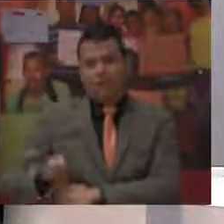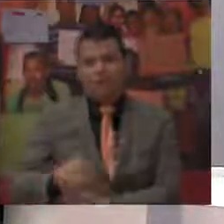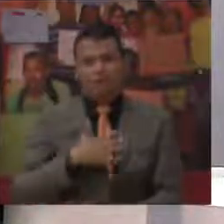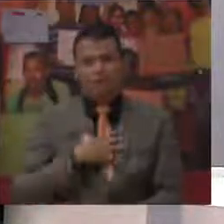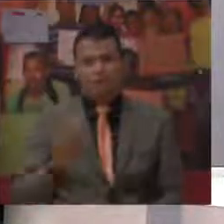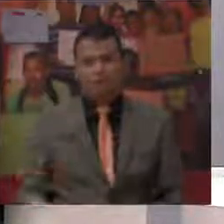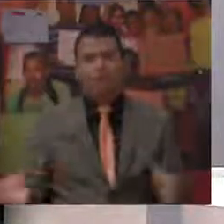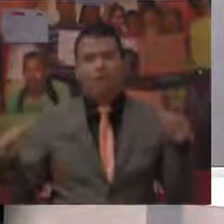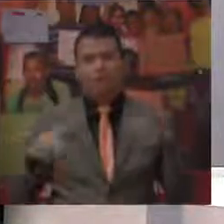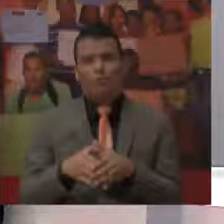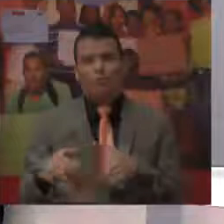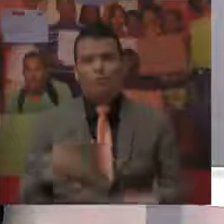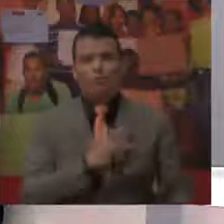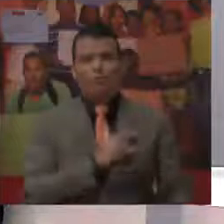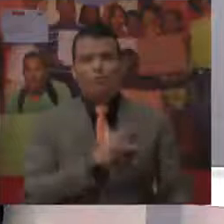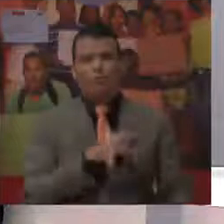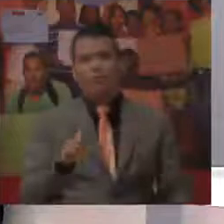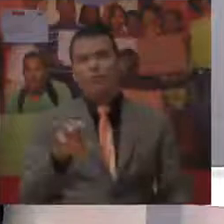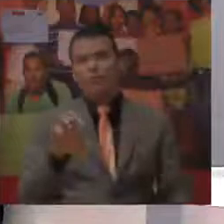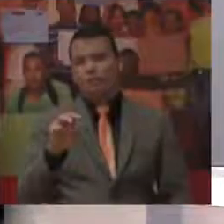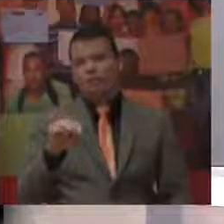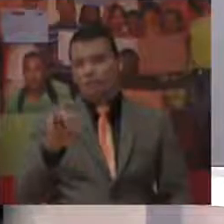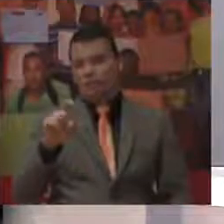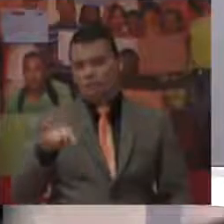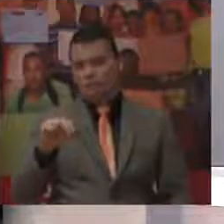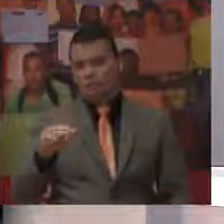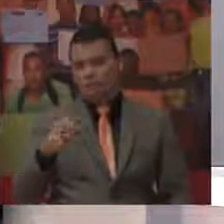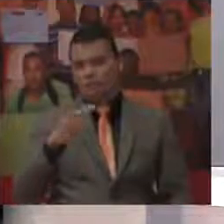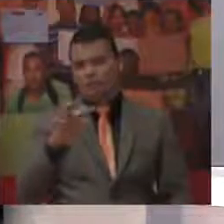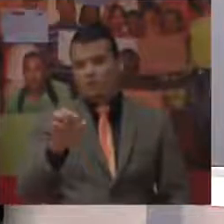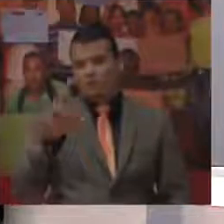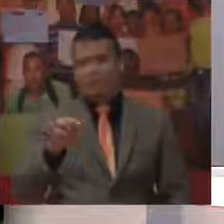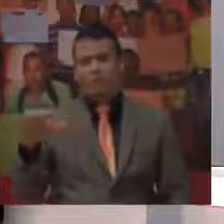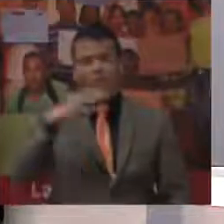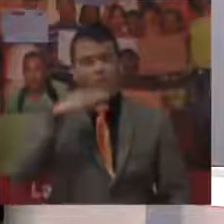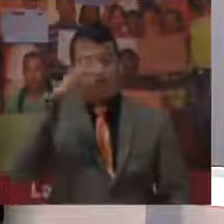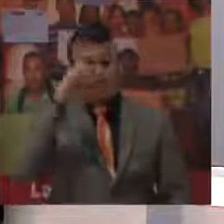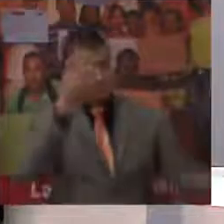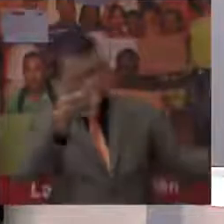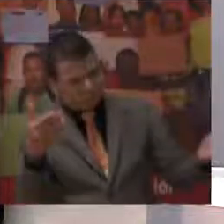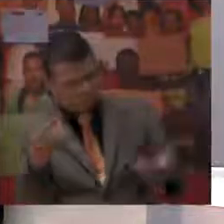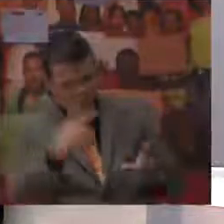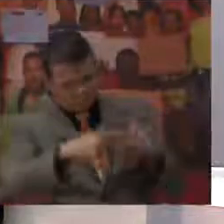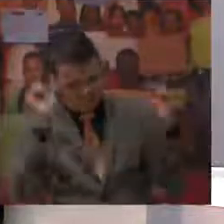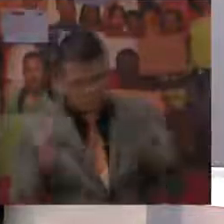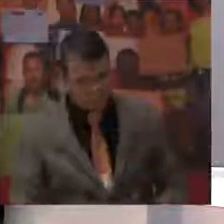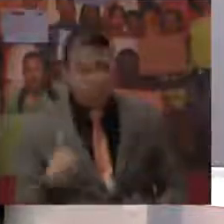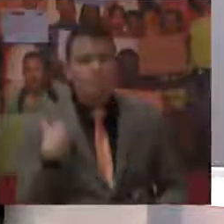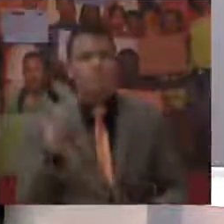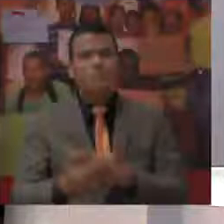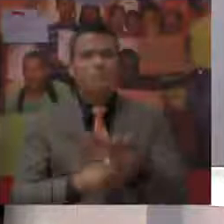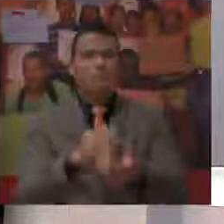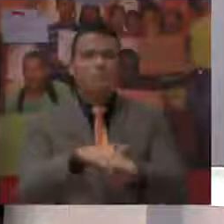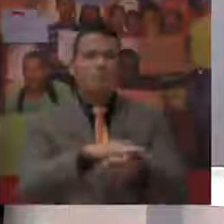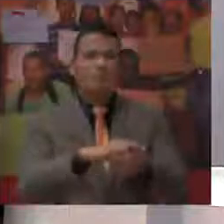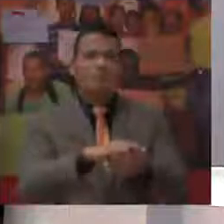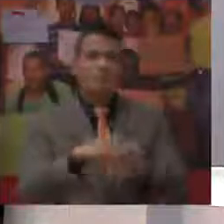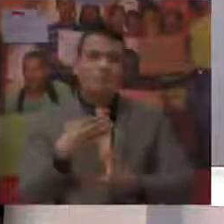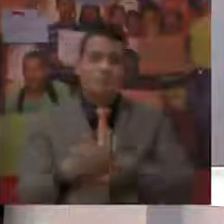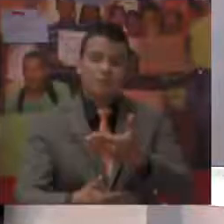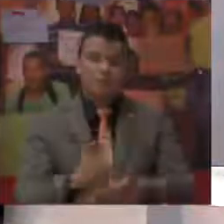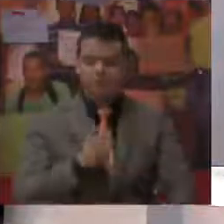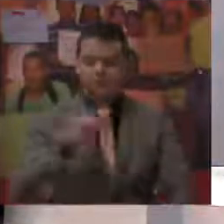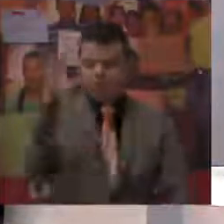de la Corporación Universitaria Remington de Medellín, que me abrió las puertas y me ayudó a empezar a sacar esta situación que me di